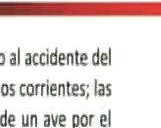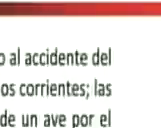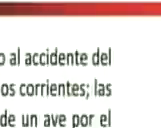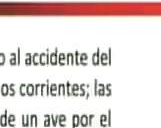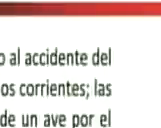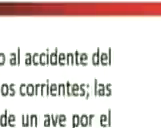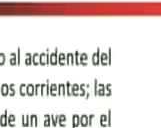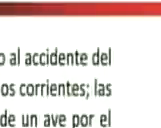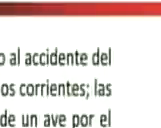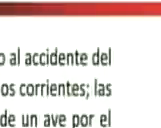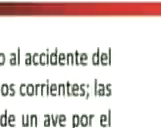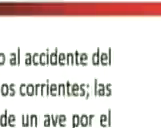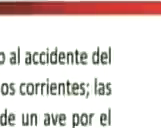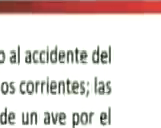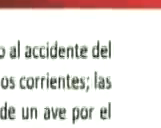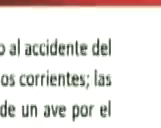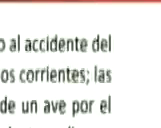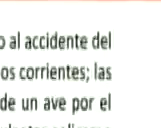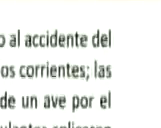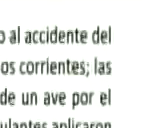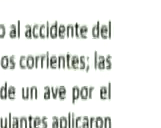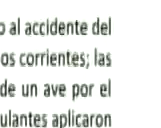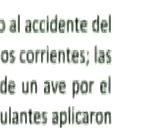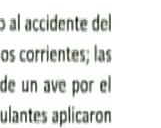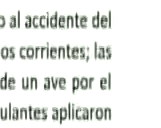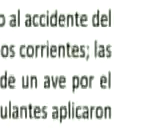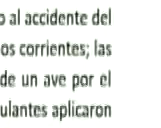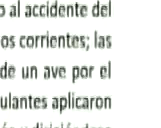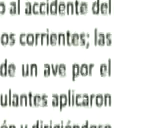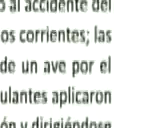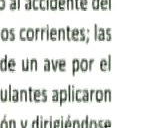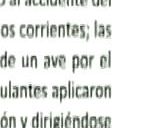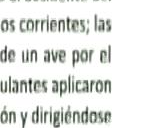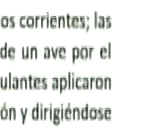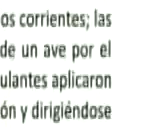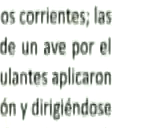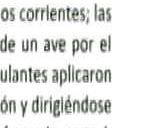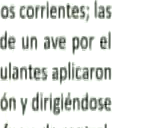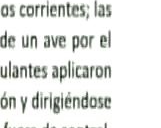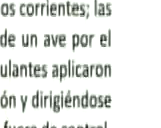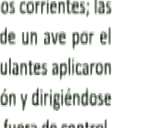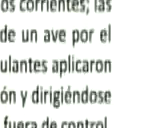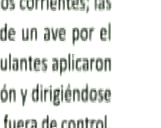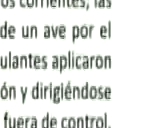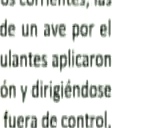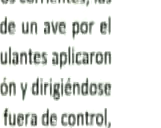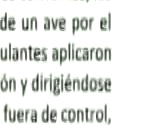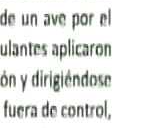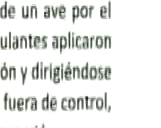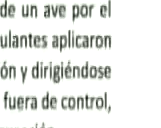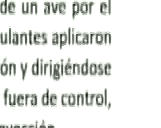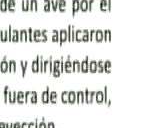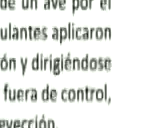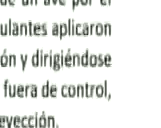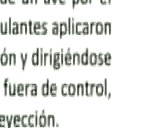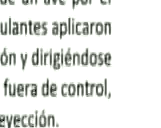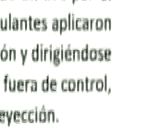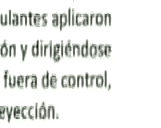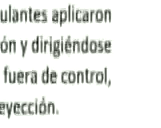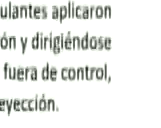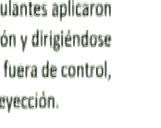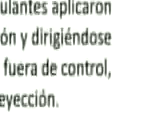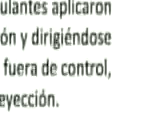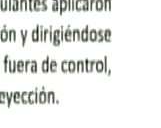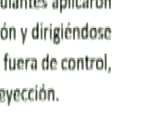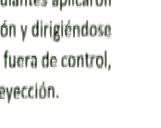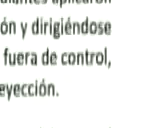siglas 3363, ocurrido el día de ayer 2 de julio de Los Corrientes, las primeras investigaciones han arrojado como posible causa